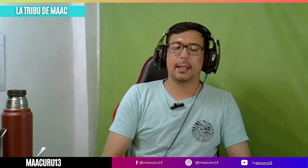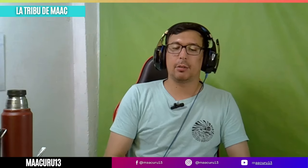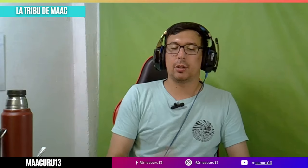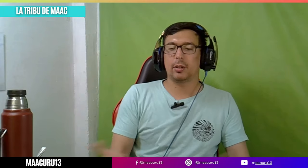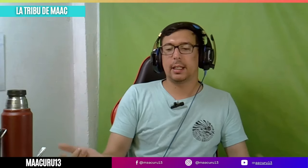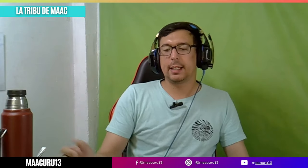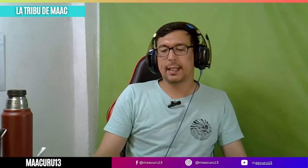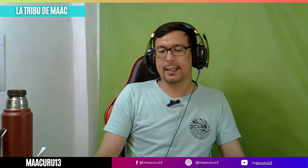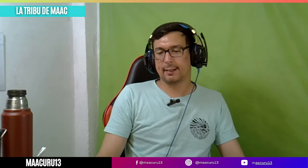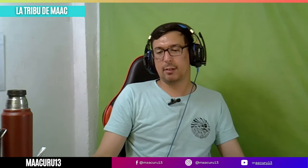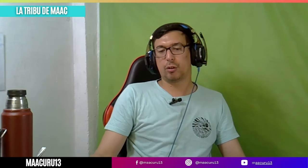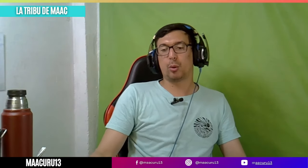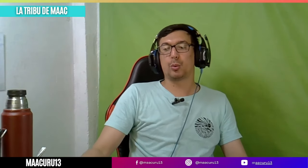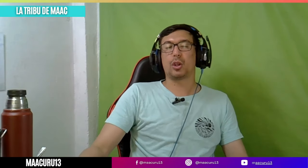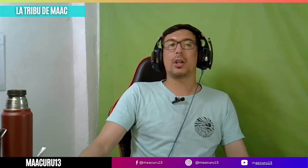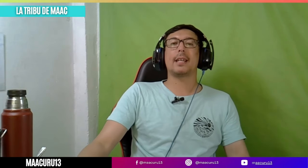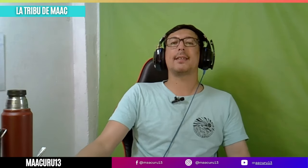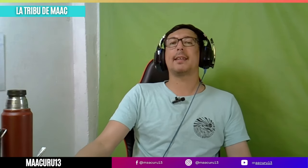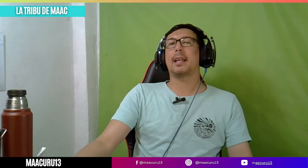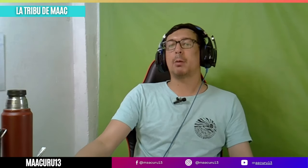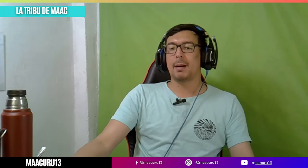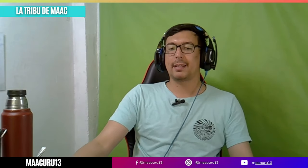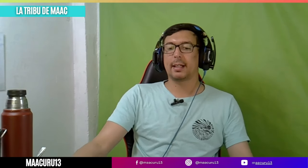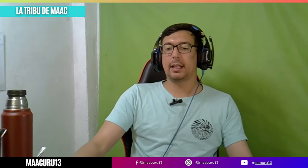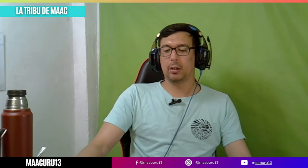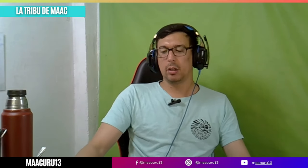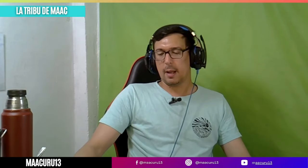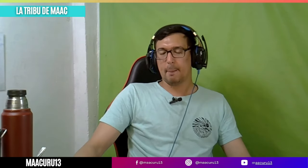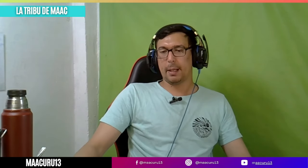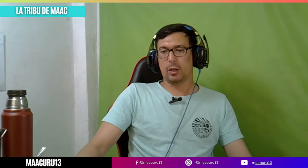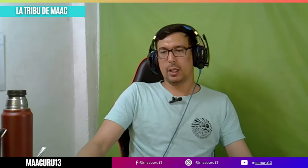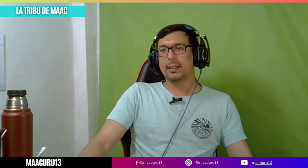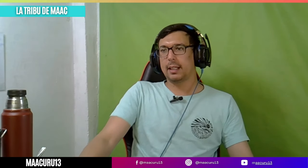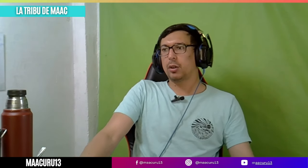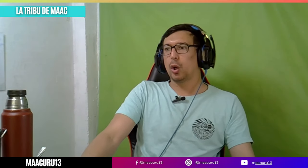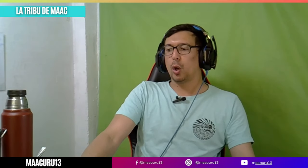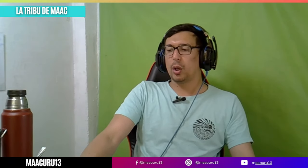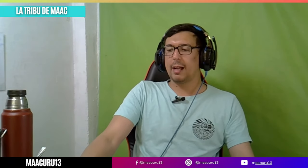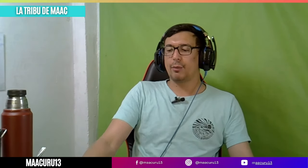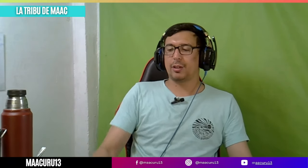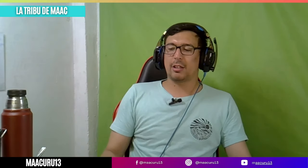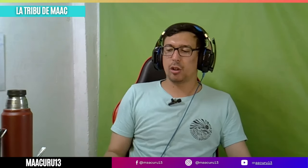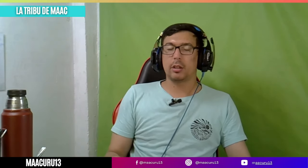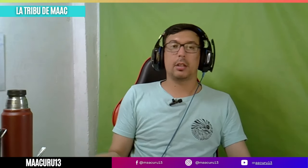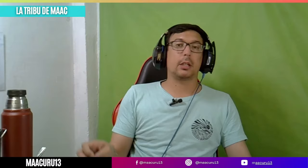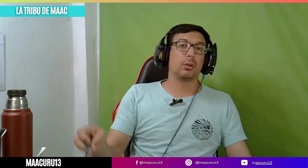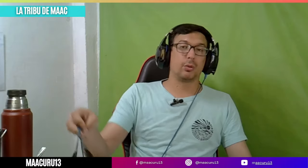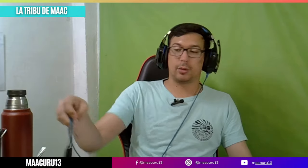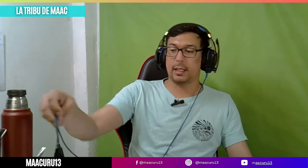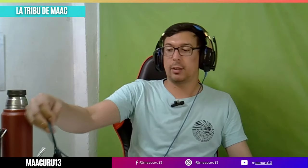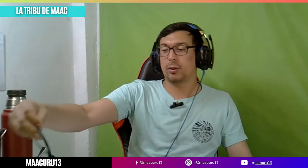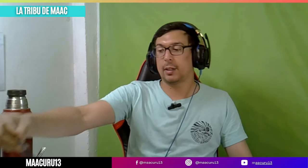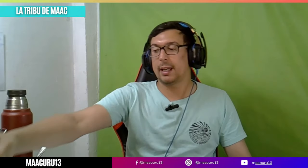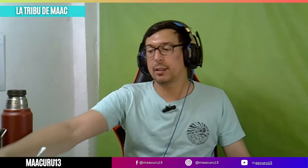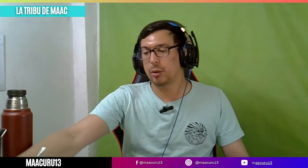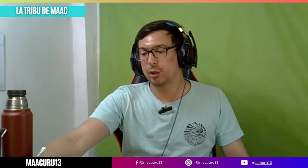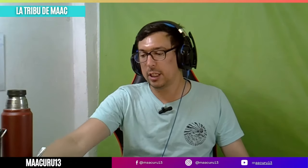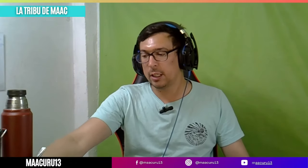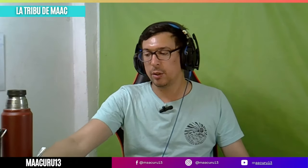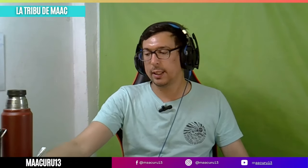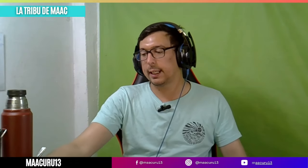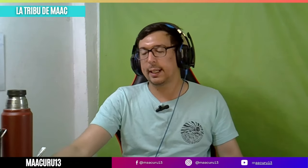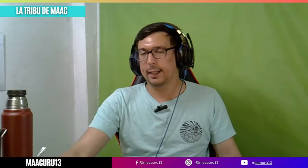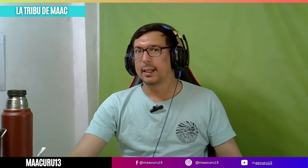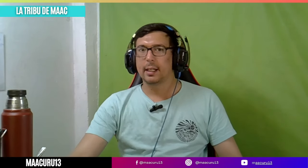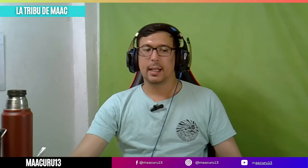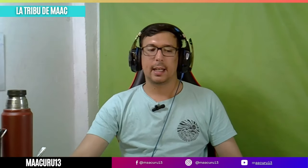Que bueno, el día que lo solucionen, estaremos más tranquilos. Pero entiendo la frustración de todos ustedes, o sea, de todos los